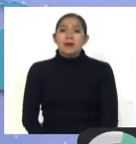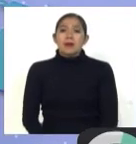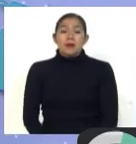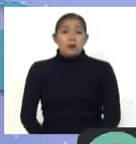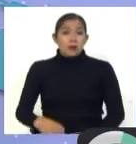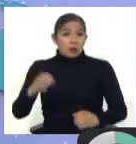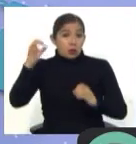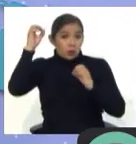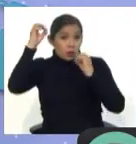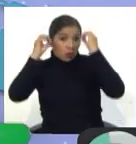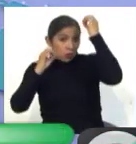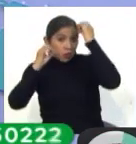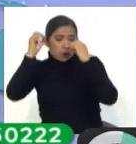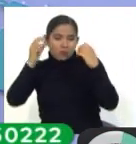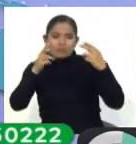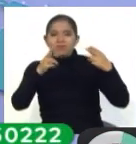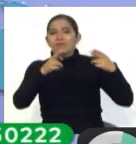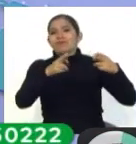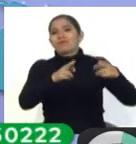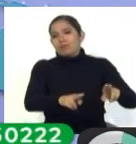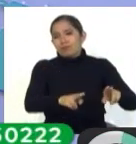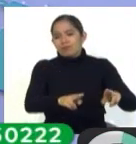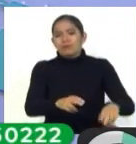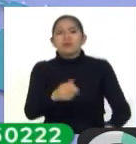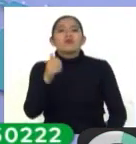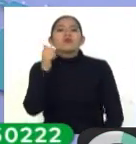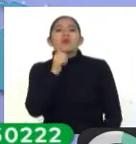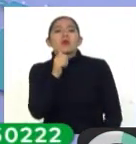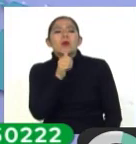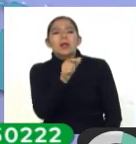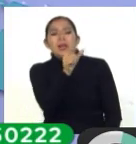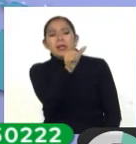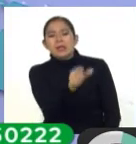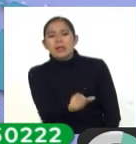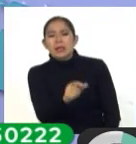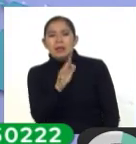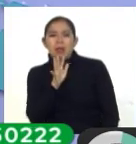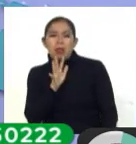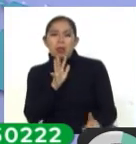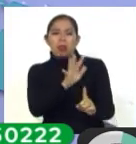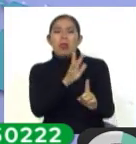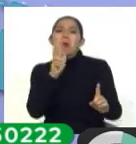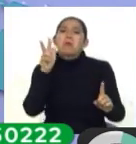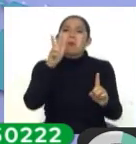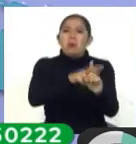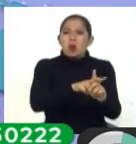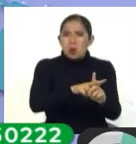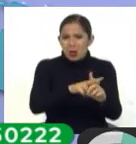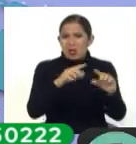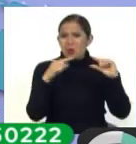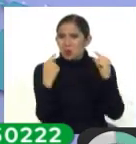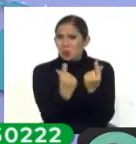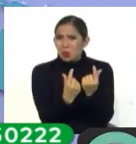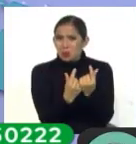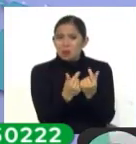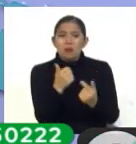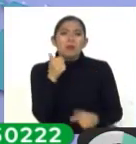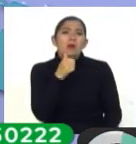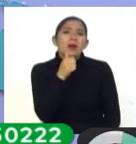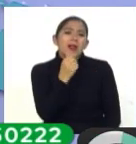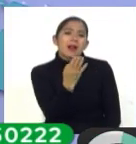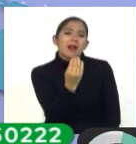En Oruro se ha presentado un caso de violación grupal, un nuevo caso a una menor de 14 años de edad. El caso